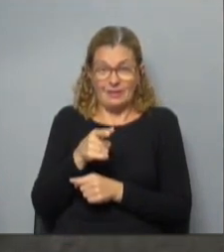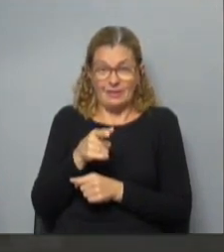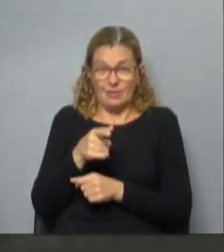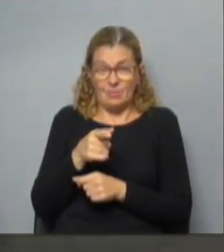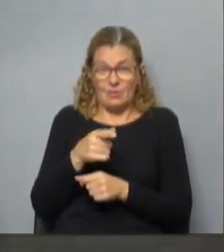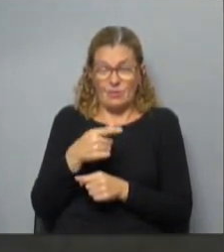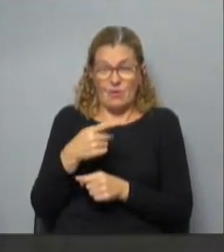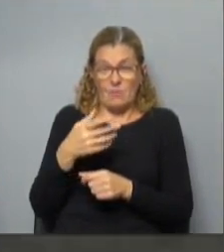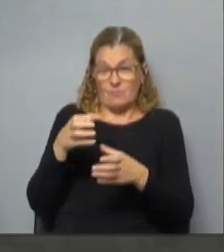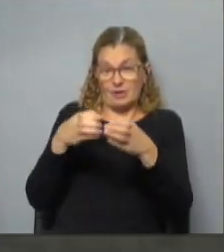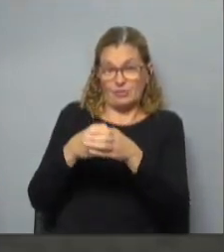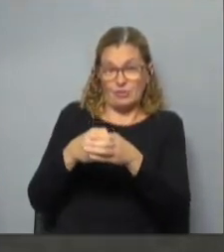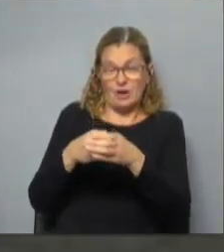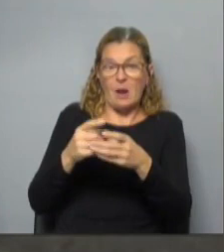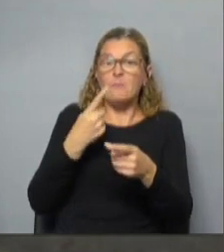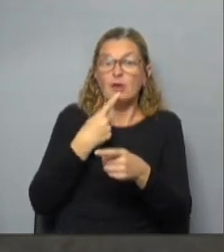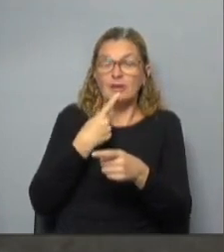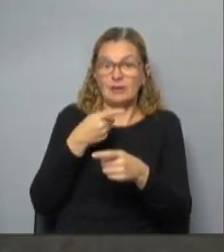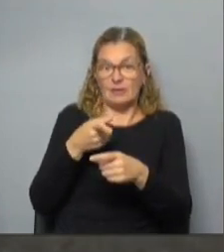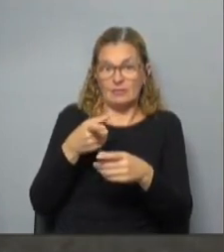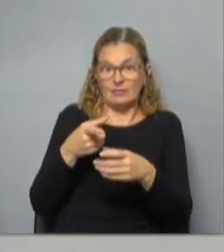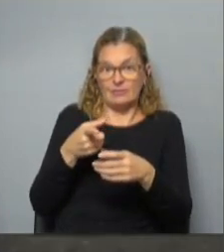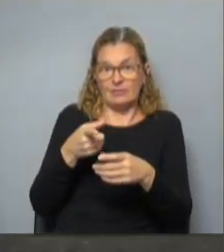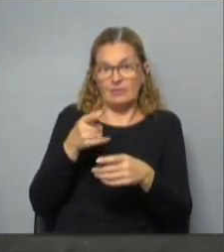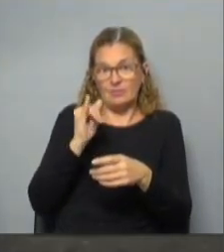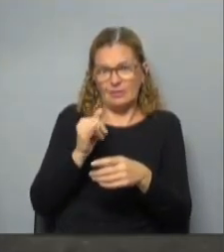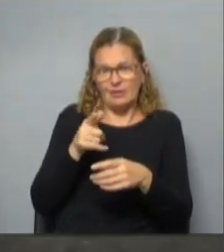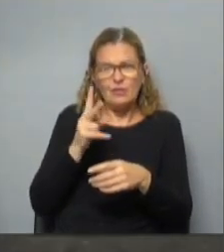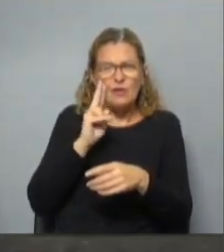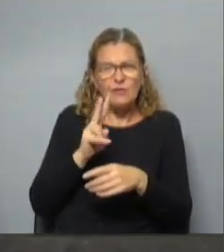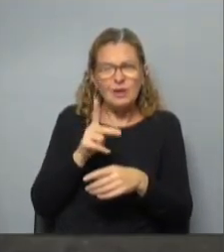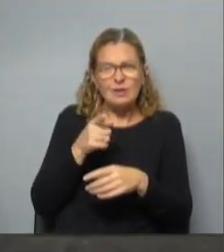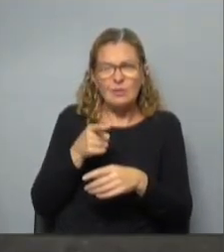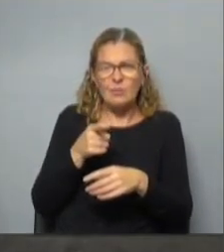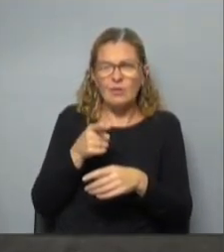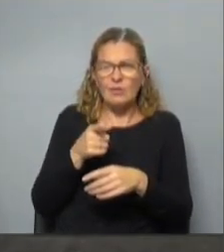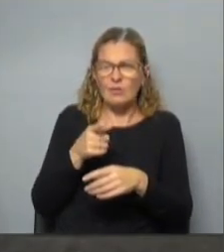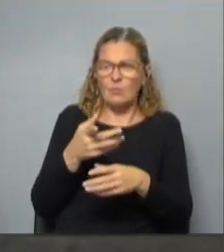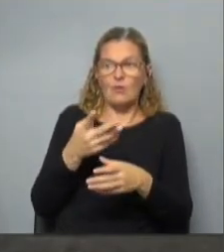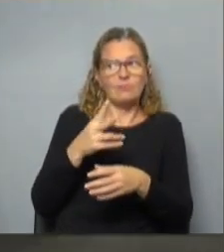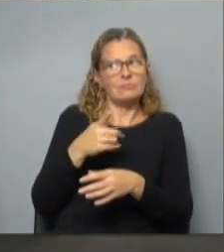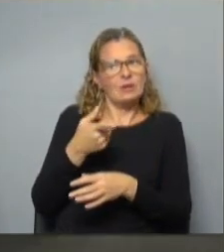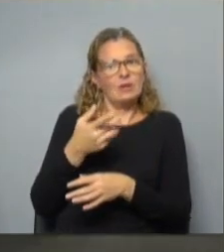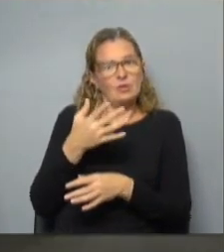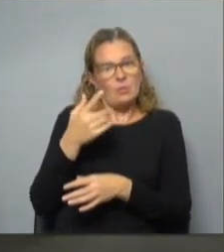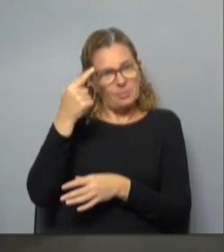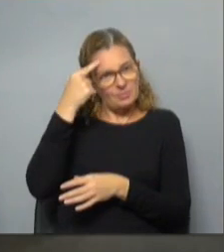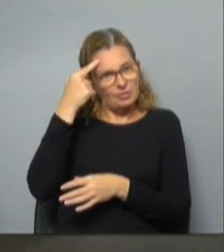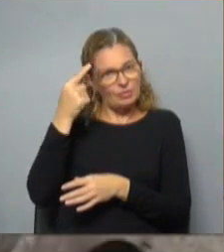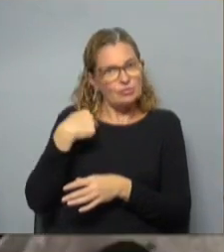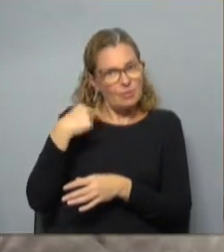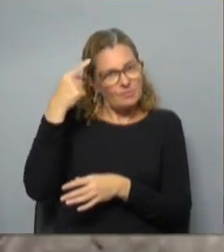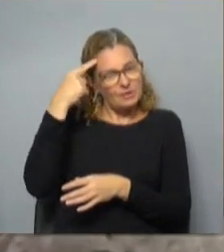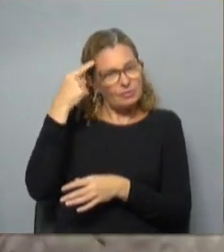bueno en tanto articuladores de eso quizás en no ver quizás sea sobre subestimado yo creo que no vimos